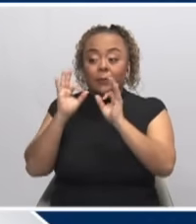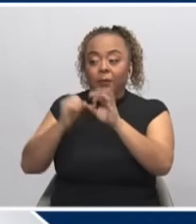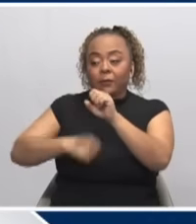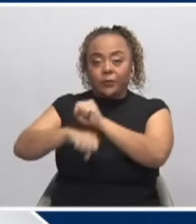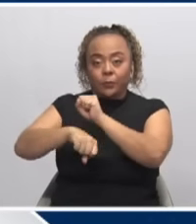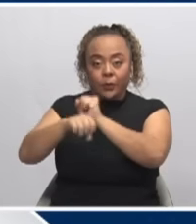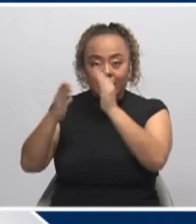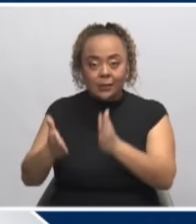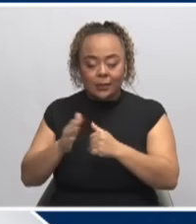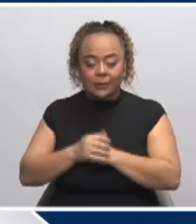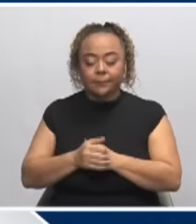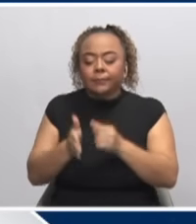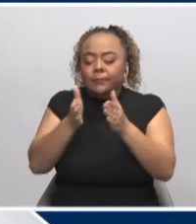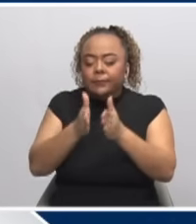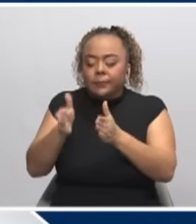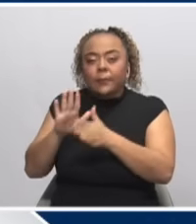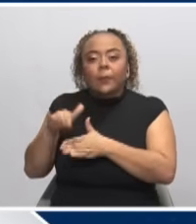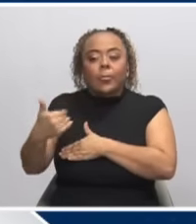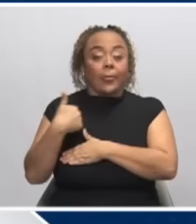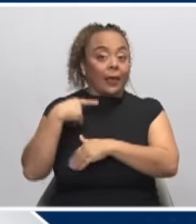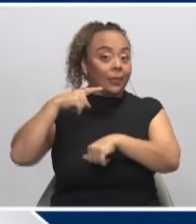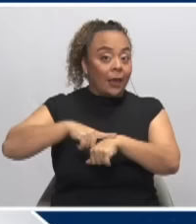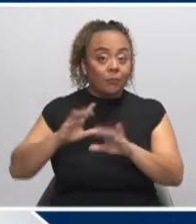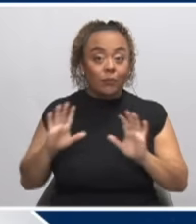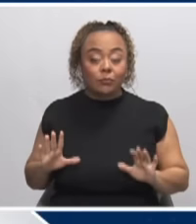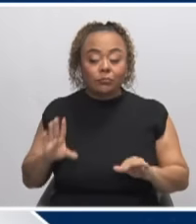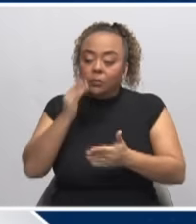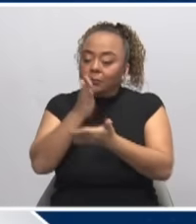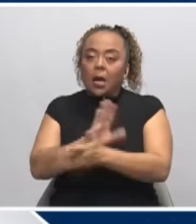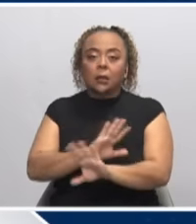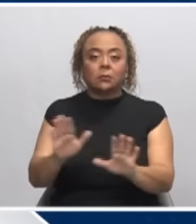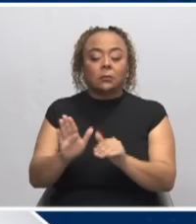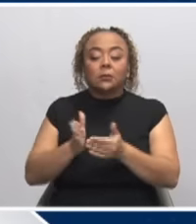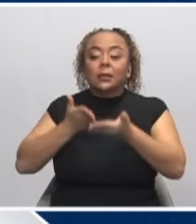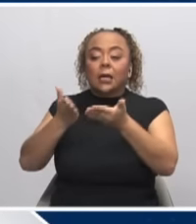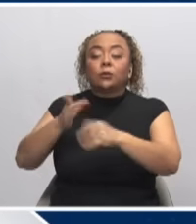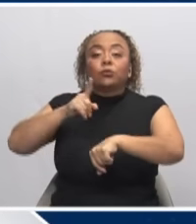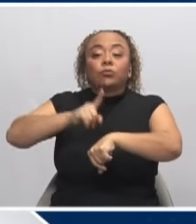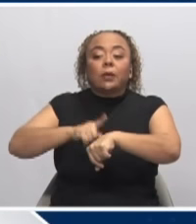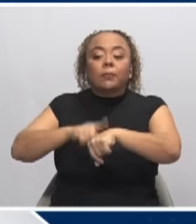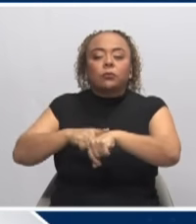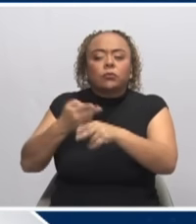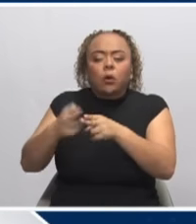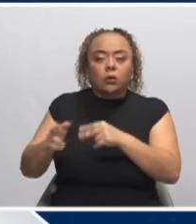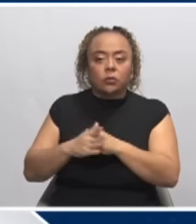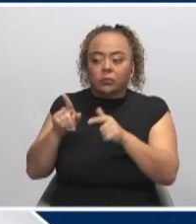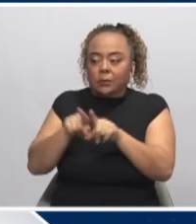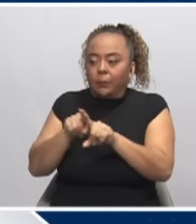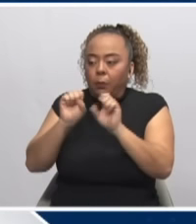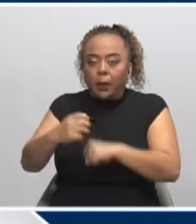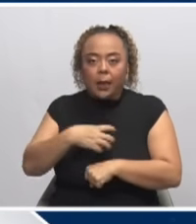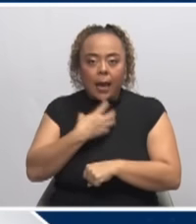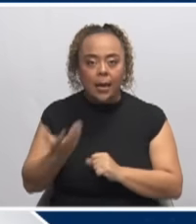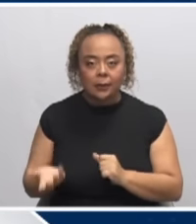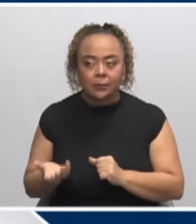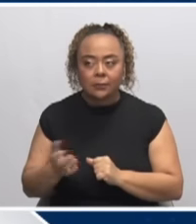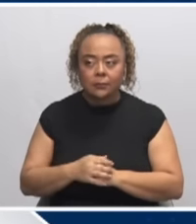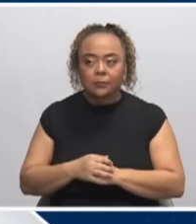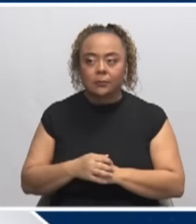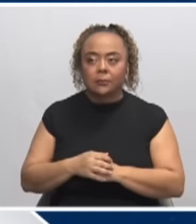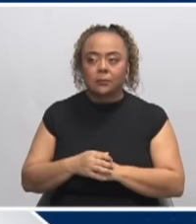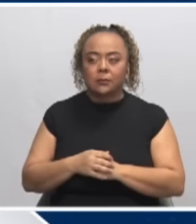futbolistas planificar cuando tienen tiempo de planificar y para y contar si te dan un microciclo es una bendición pero si no tampoco te puedes quejar de hecho Perdón